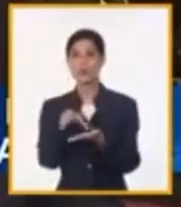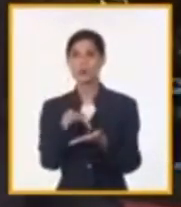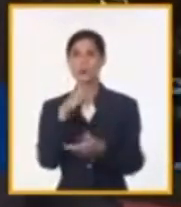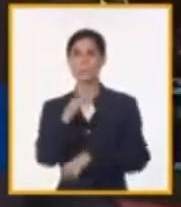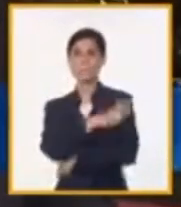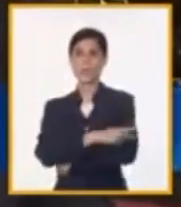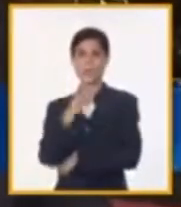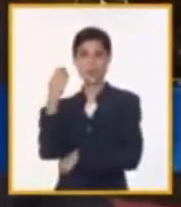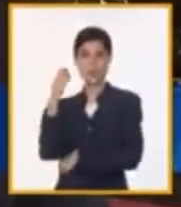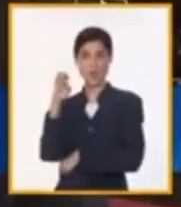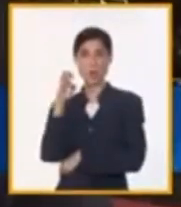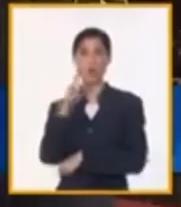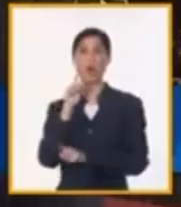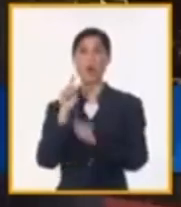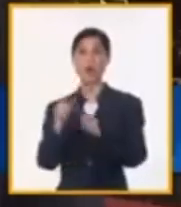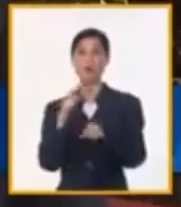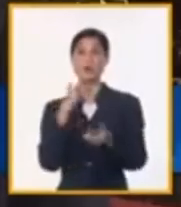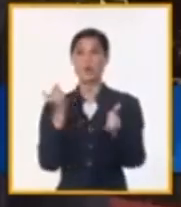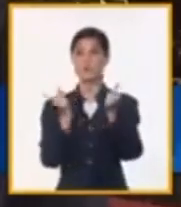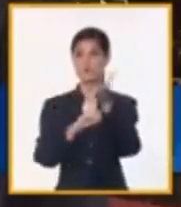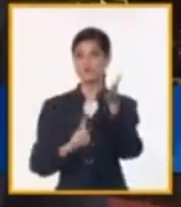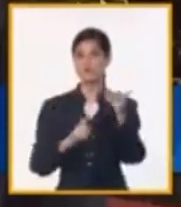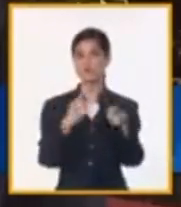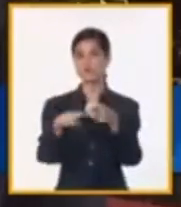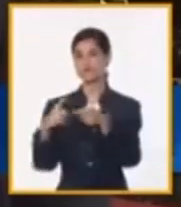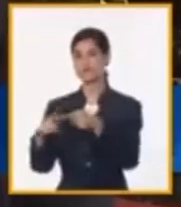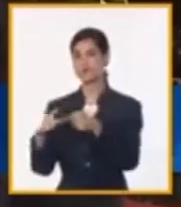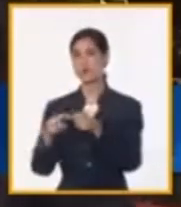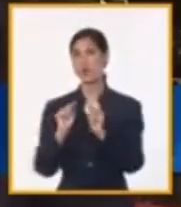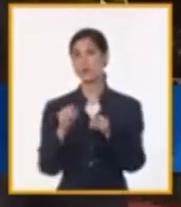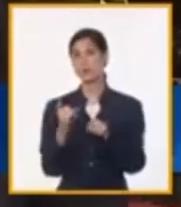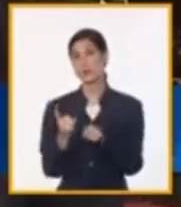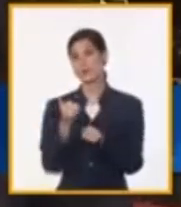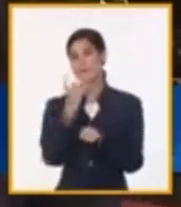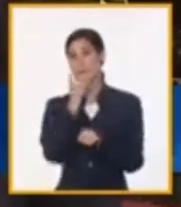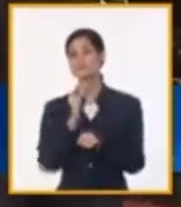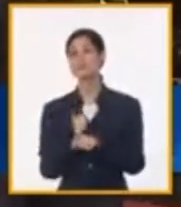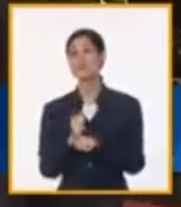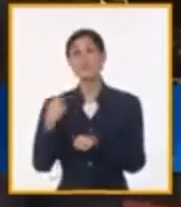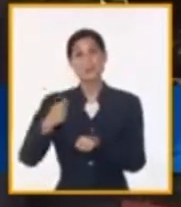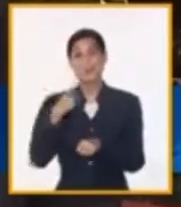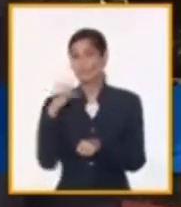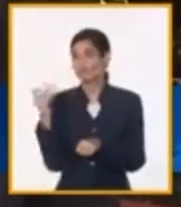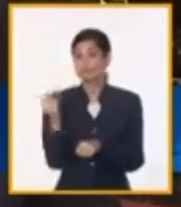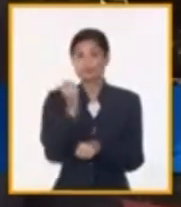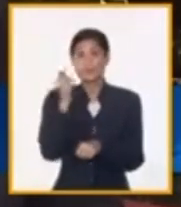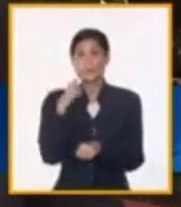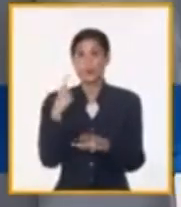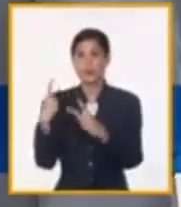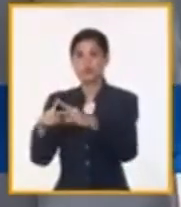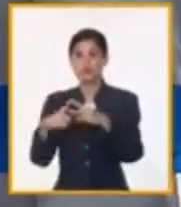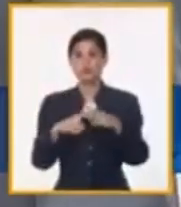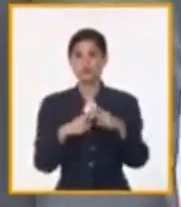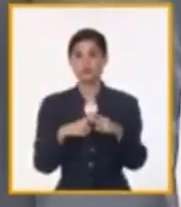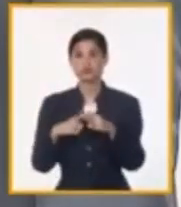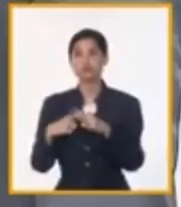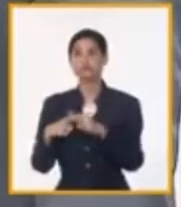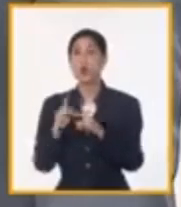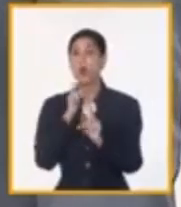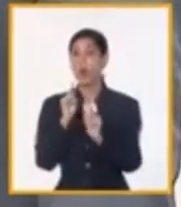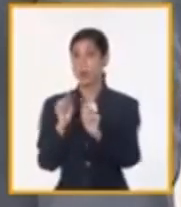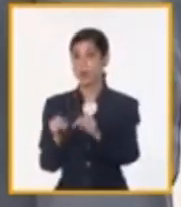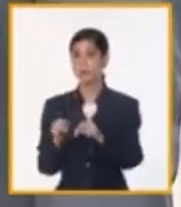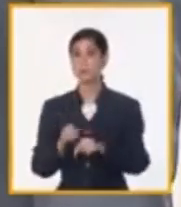distracción no que se quiere generar en un momento crítico como este en el que hay que resolver el problema energético en el Ecuador el correísmo